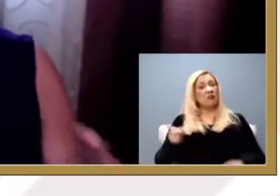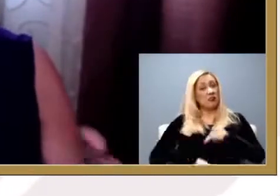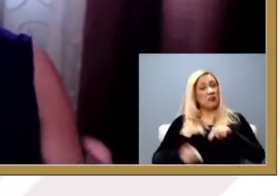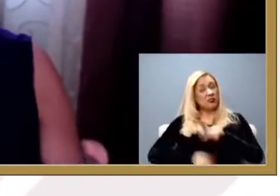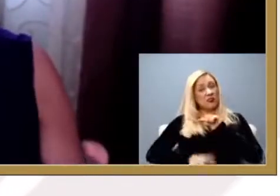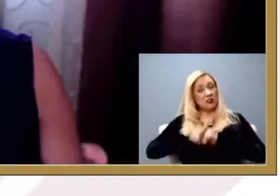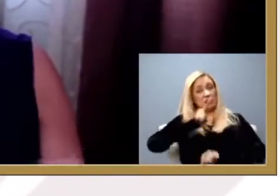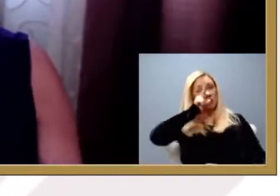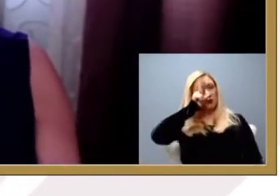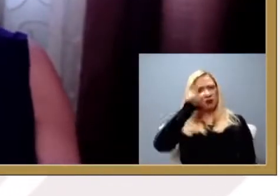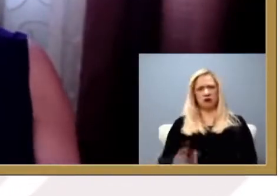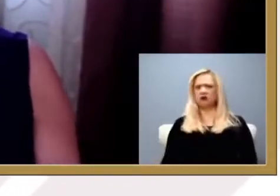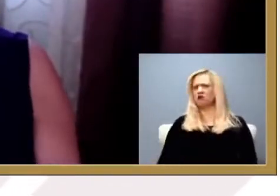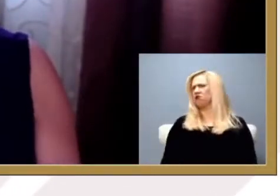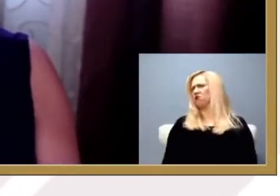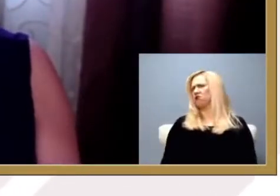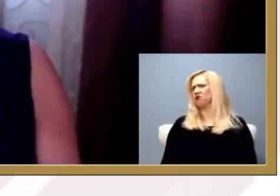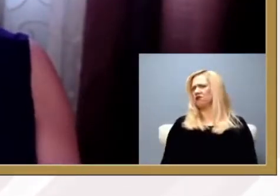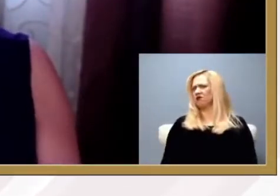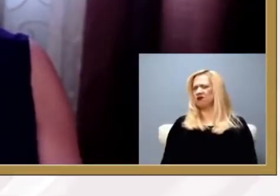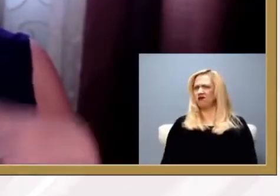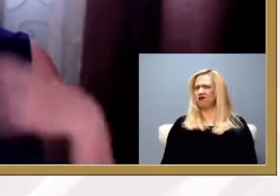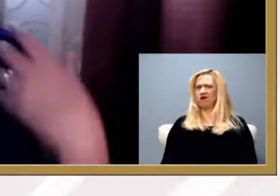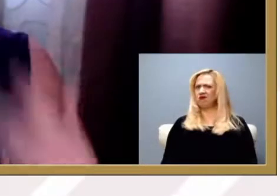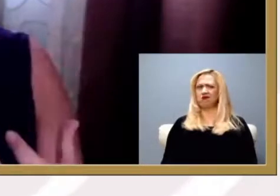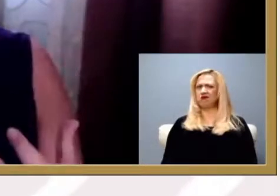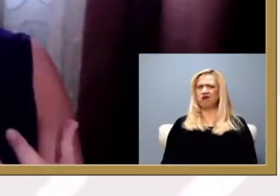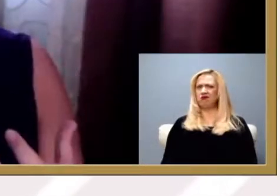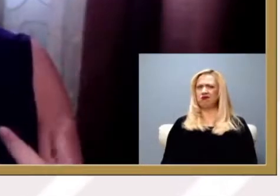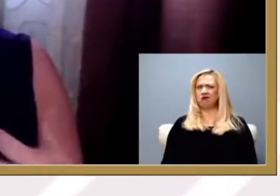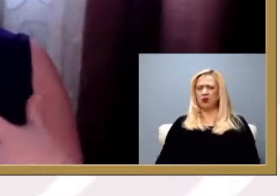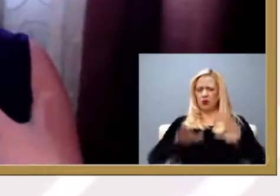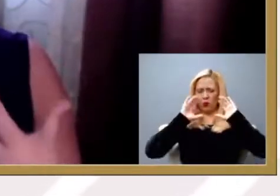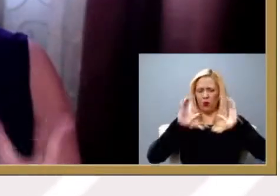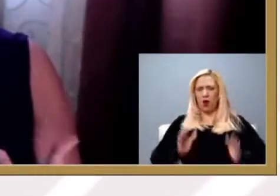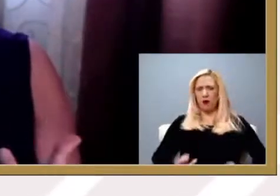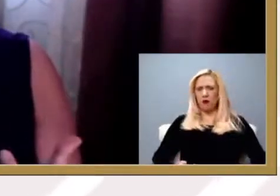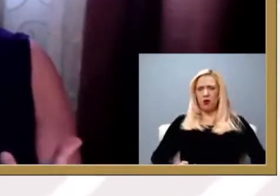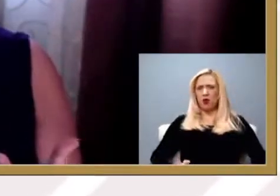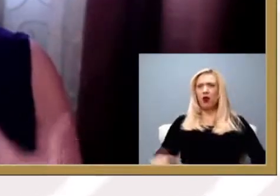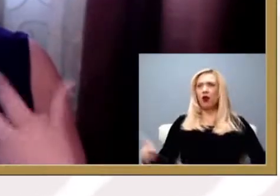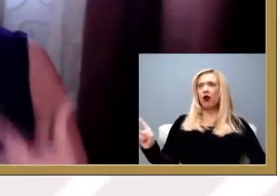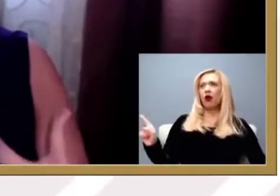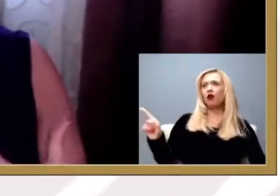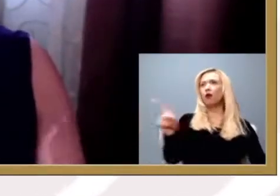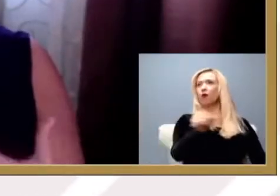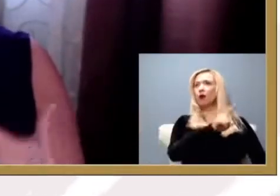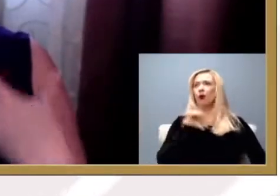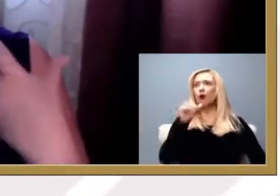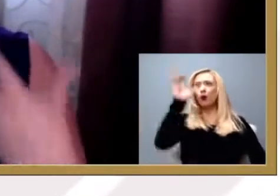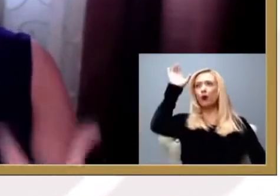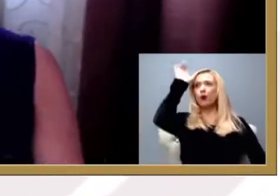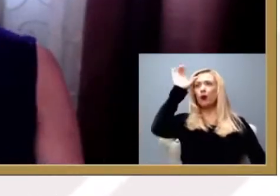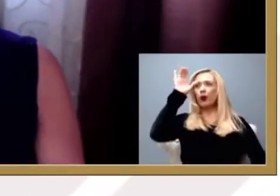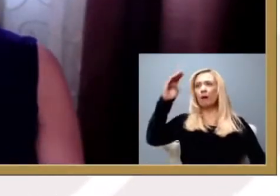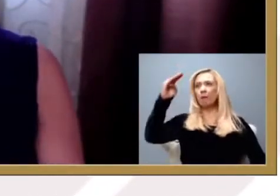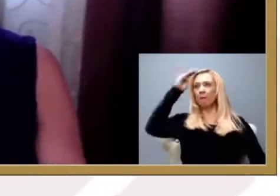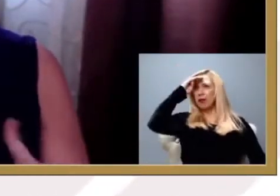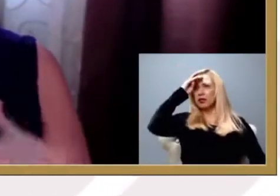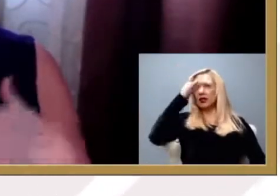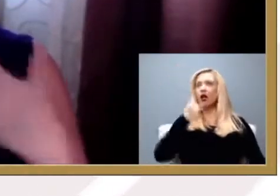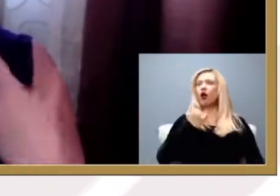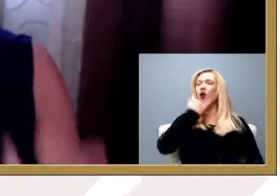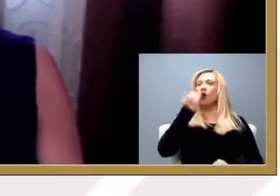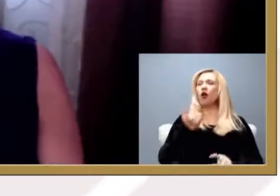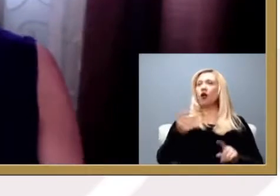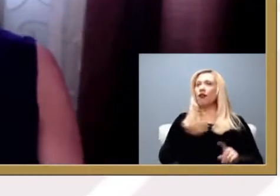puede ser aceptada. Entonces, al final de cuentas, no estamos hablando de la corporalidad, sino de un sistema cultural en el que la sobreexigencia, en el que